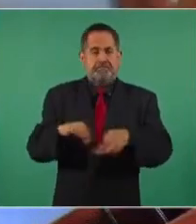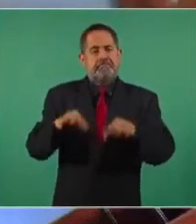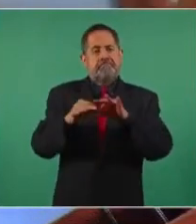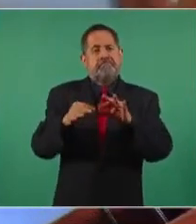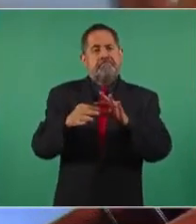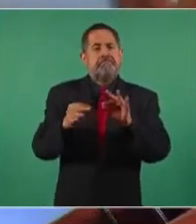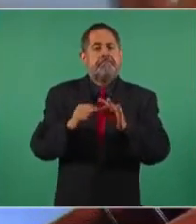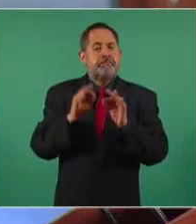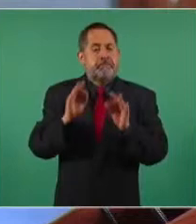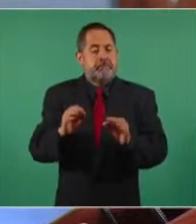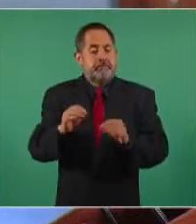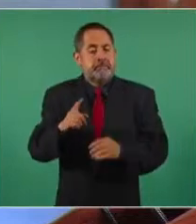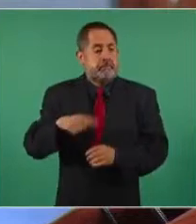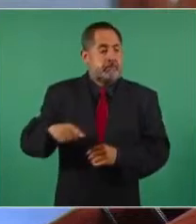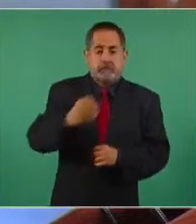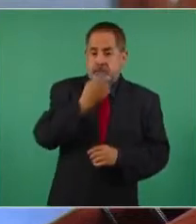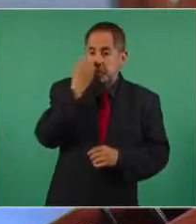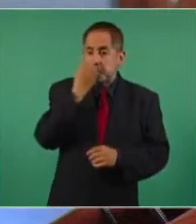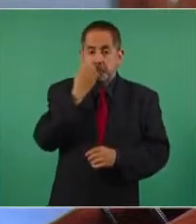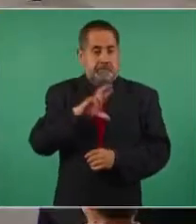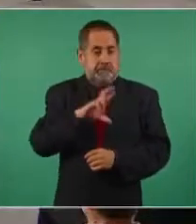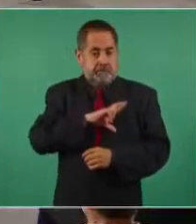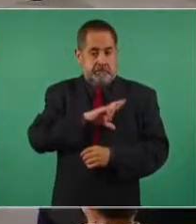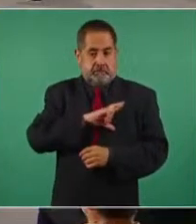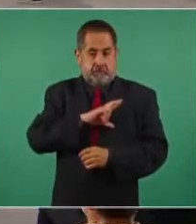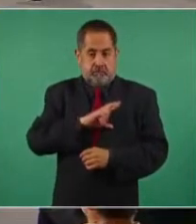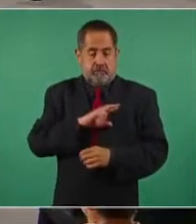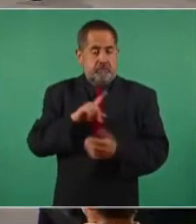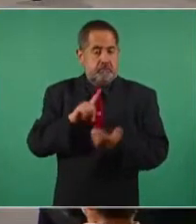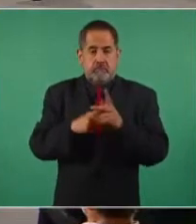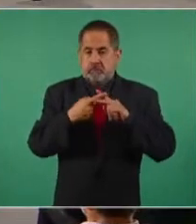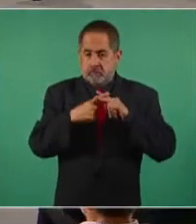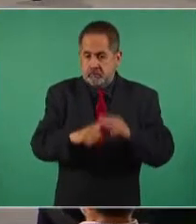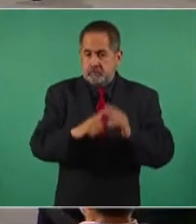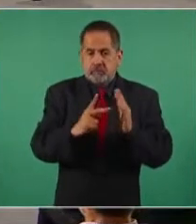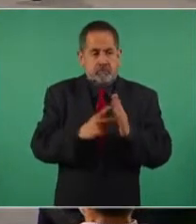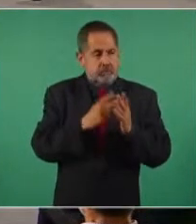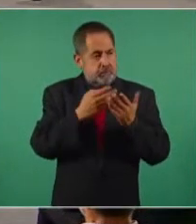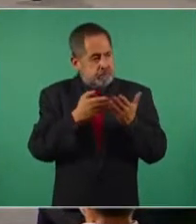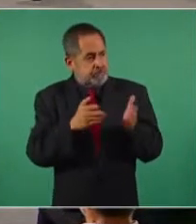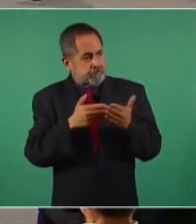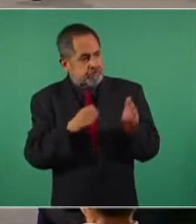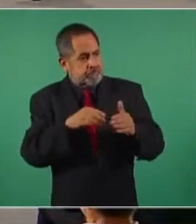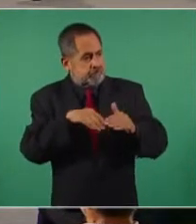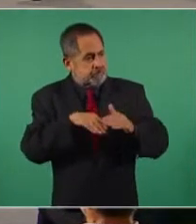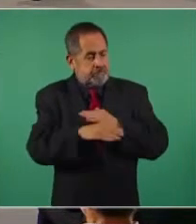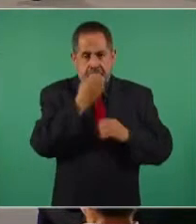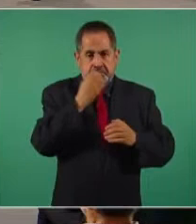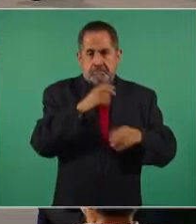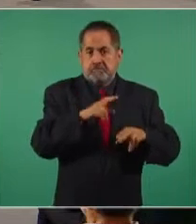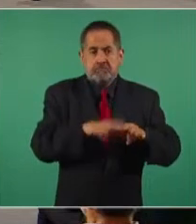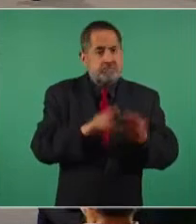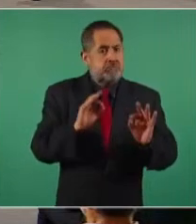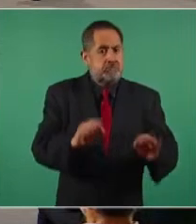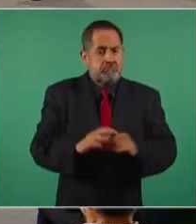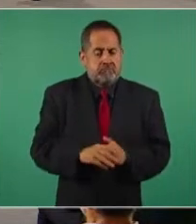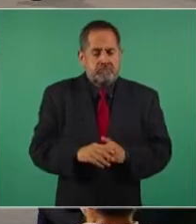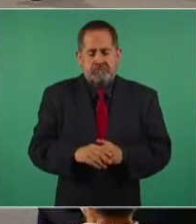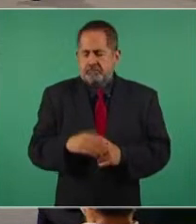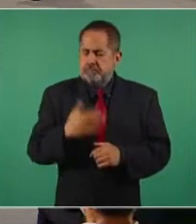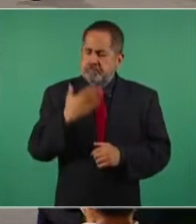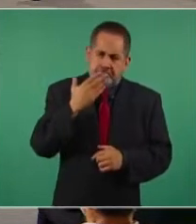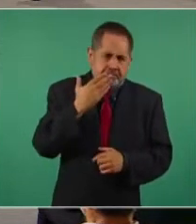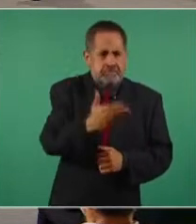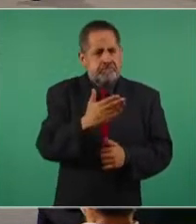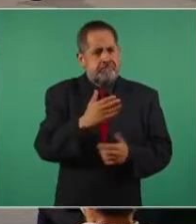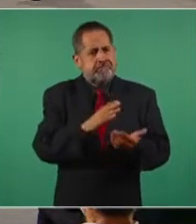que las escuelas particulares reinicie clases y celebramos que lo hagan